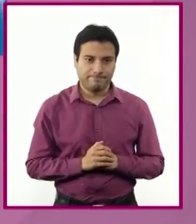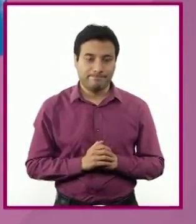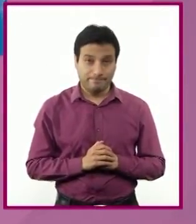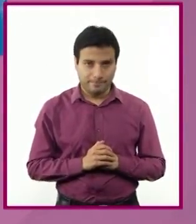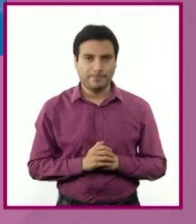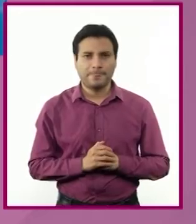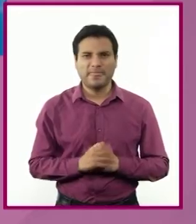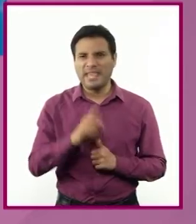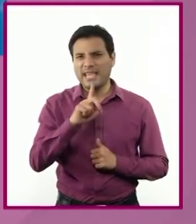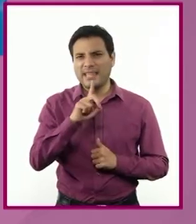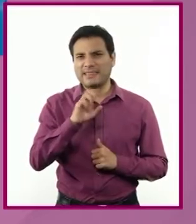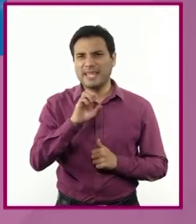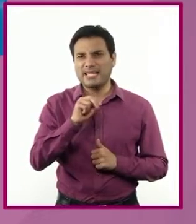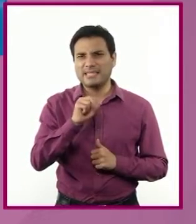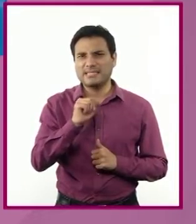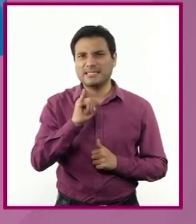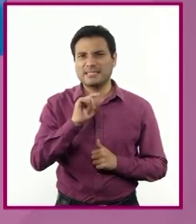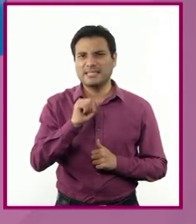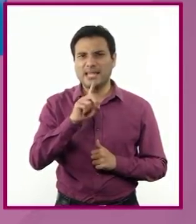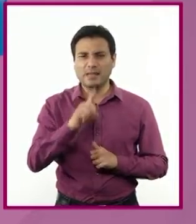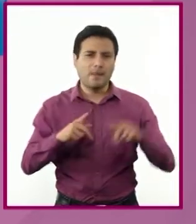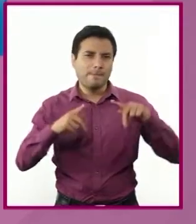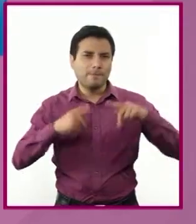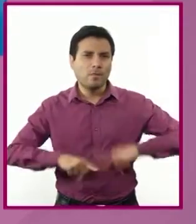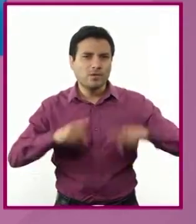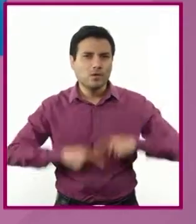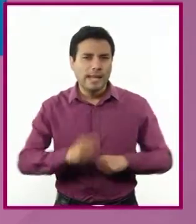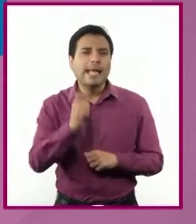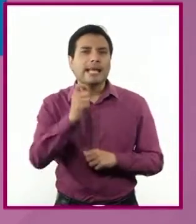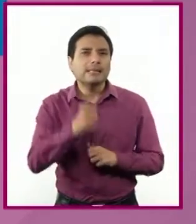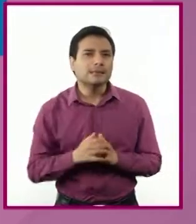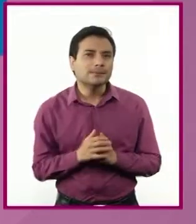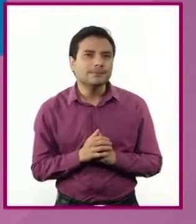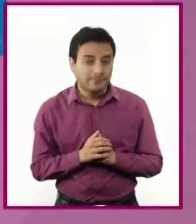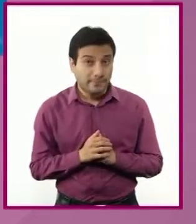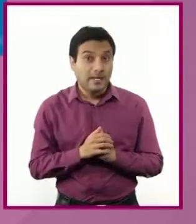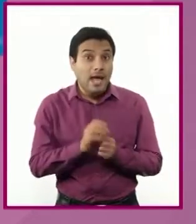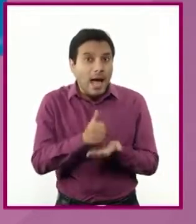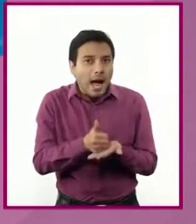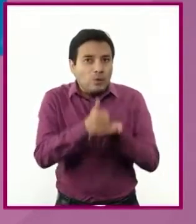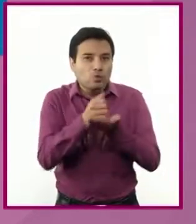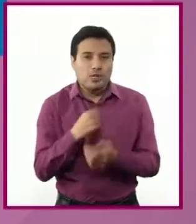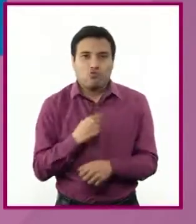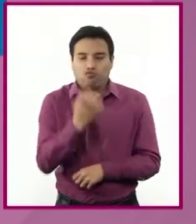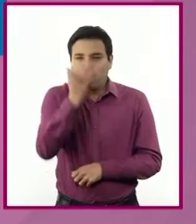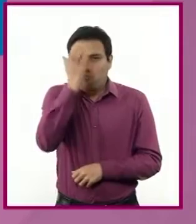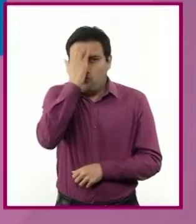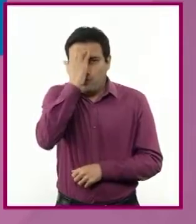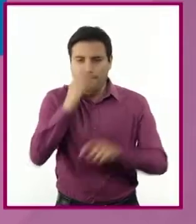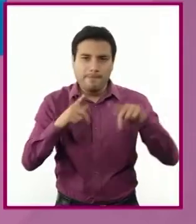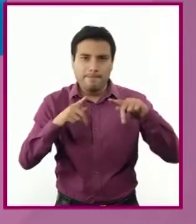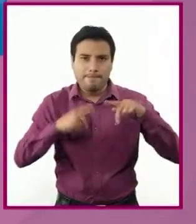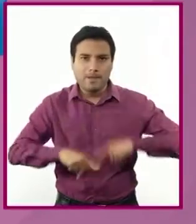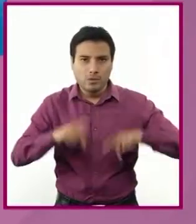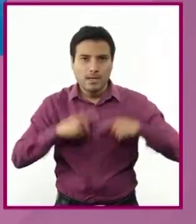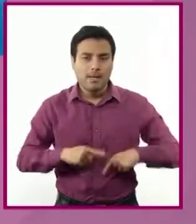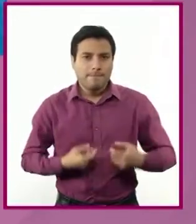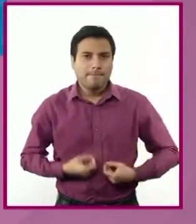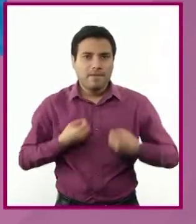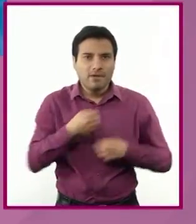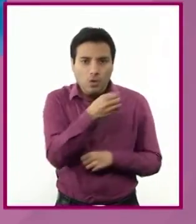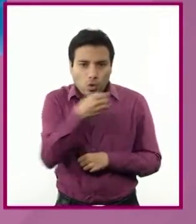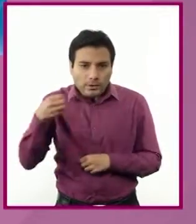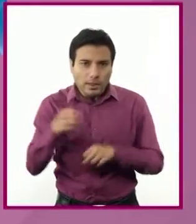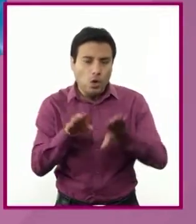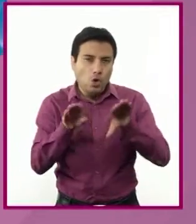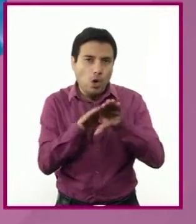La densidad de población o población relativa es uno de los indicadores que permite conocer cómo se distribuyen los habitantes en un territorio,